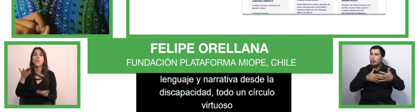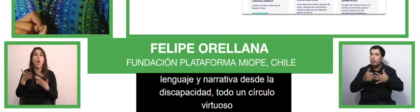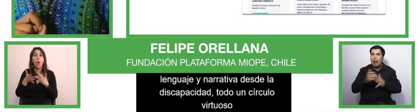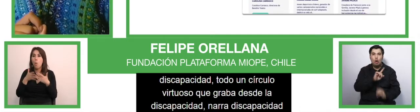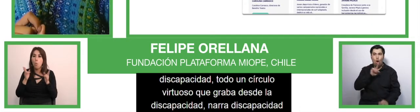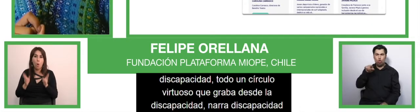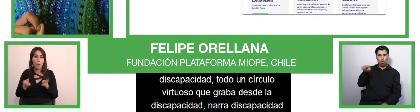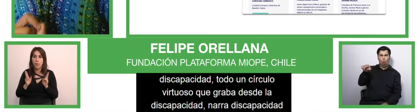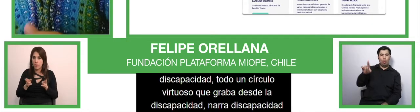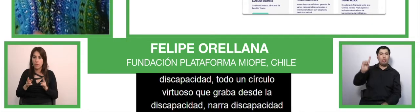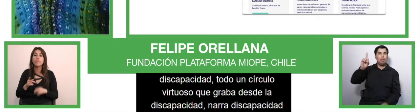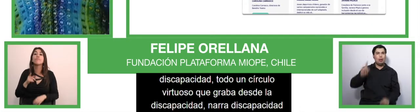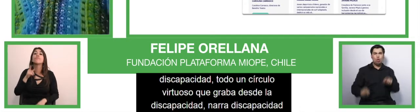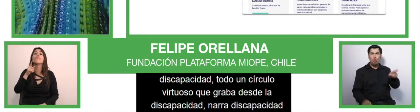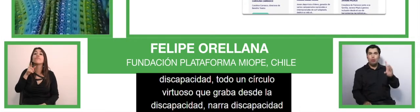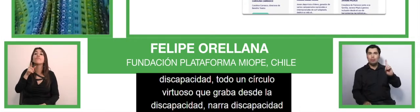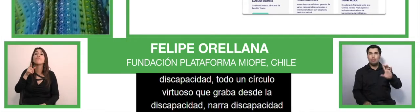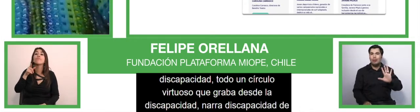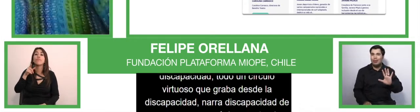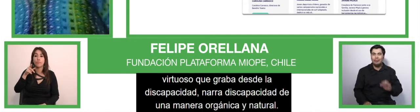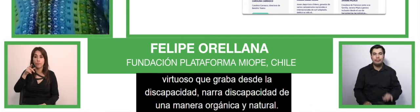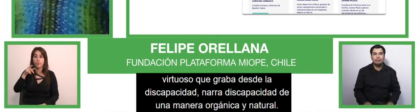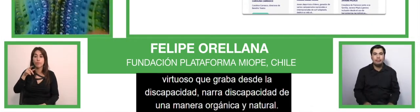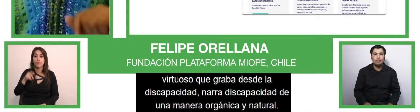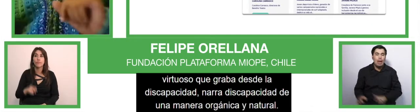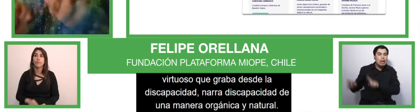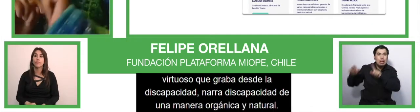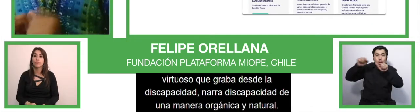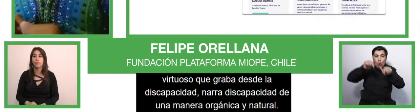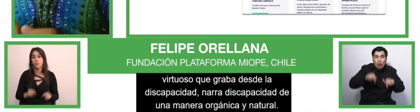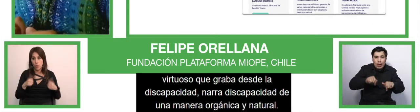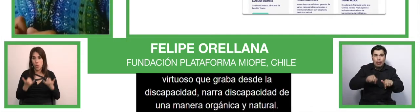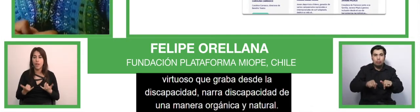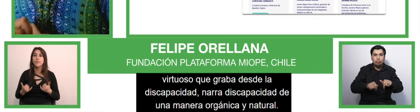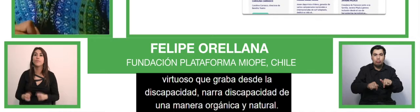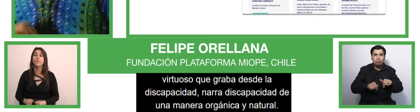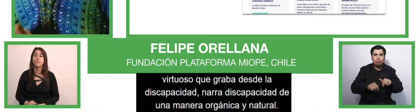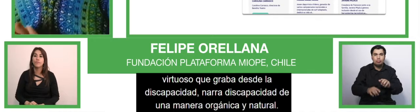Pasemos a la siguiente lámina. Y hoy día, a raíz de todos estos